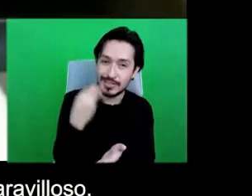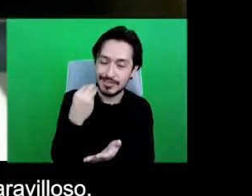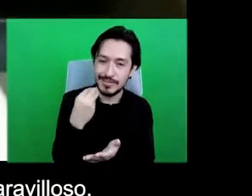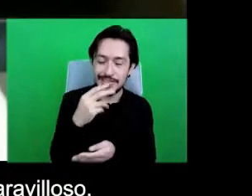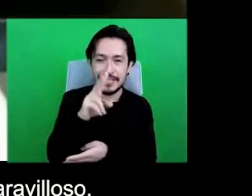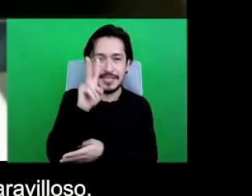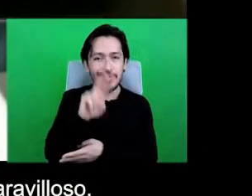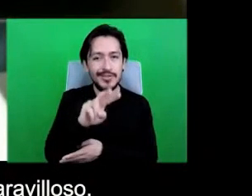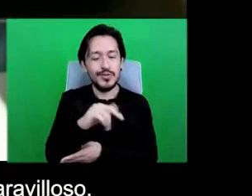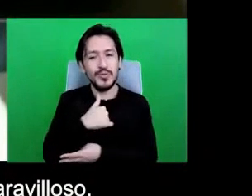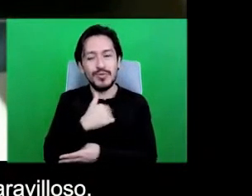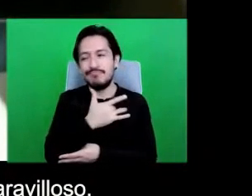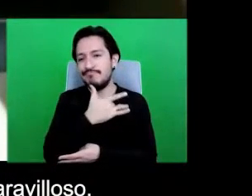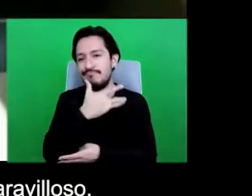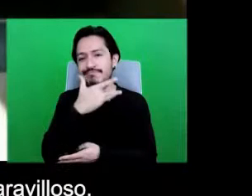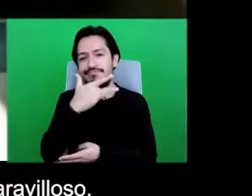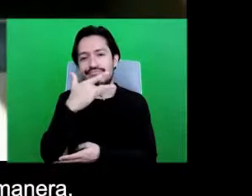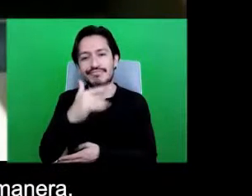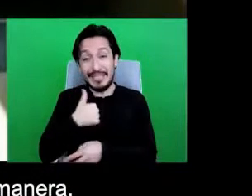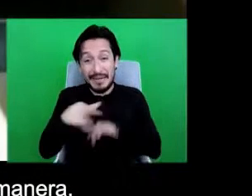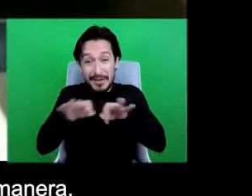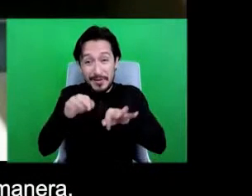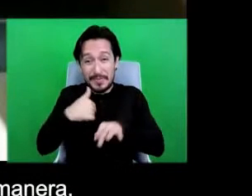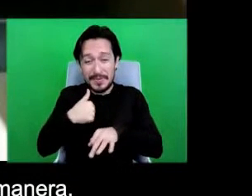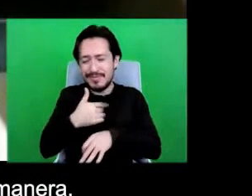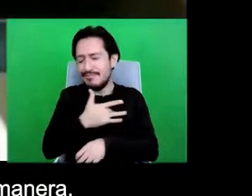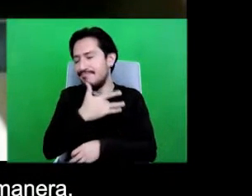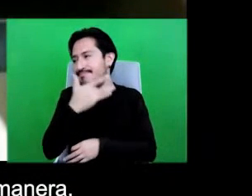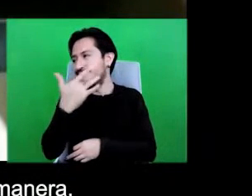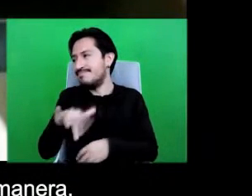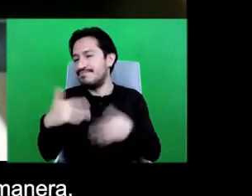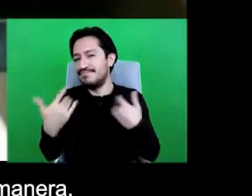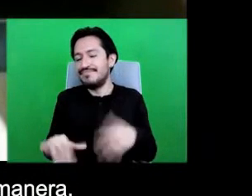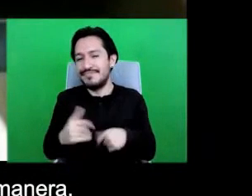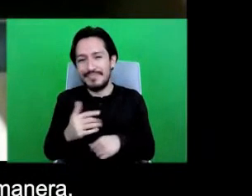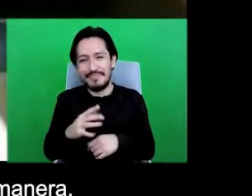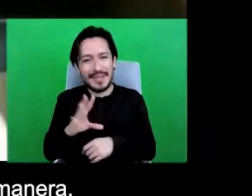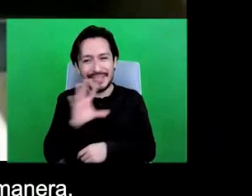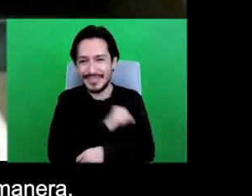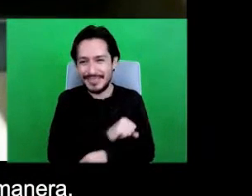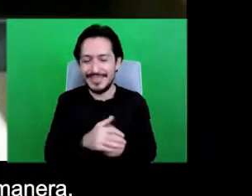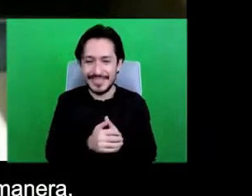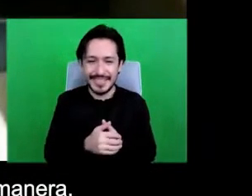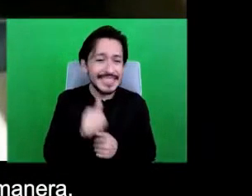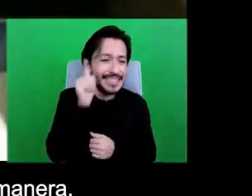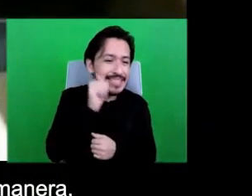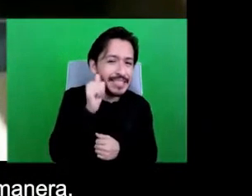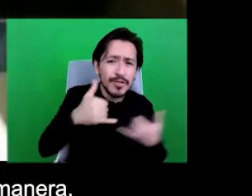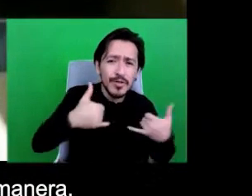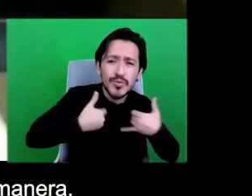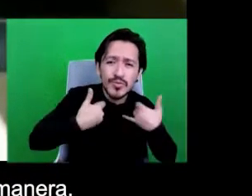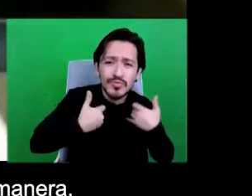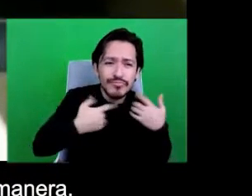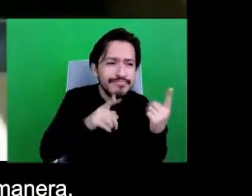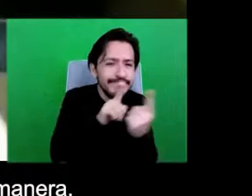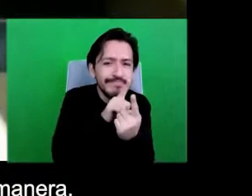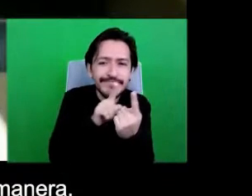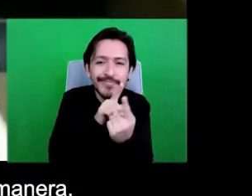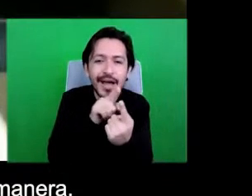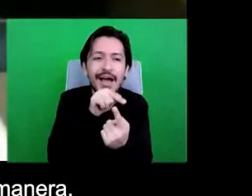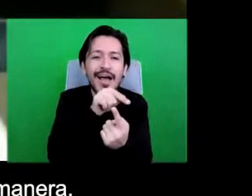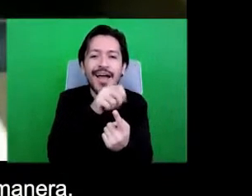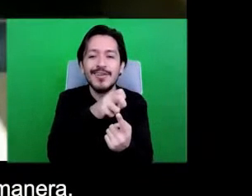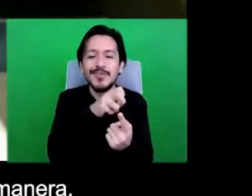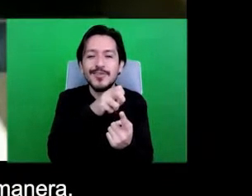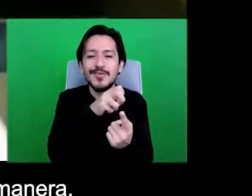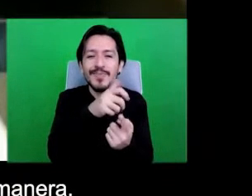enamorada de mi trabajo y bueno, pues estar cerca de los jóvenes siempre me ha ayudado a ver de